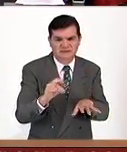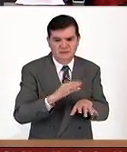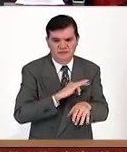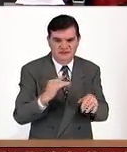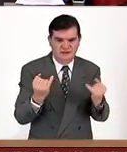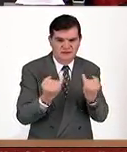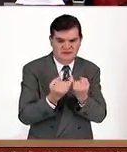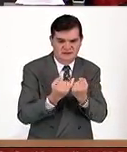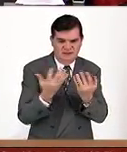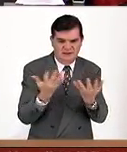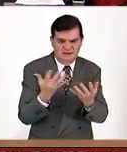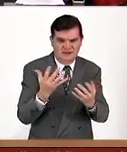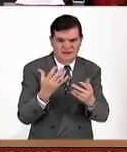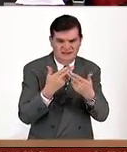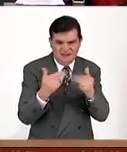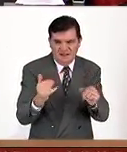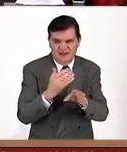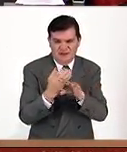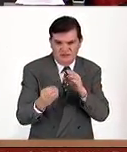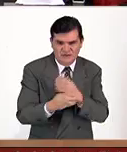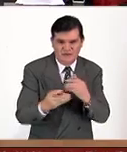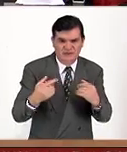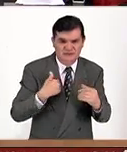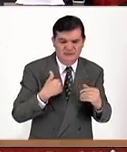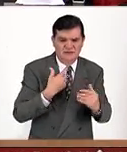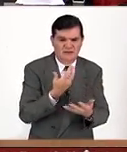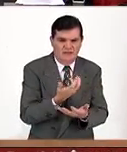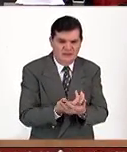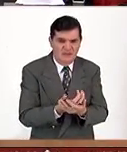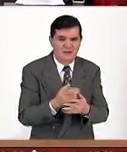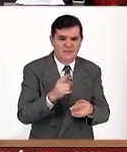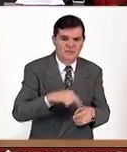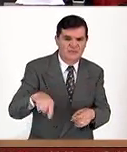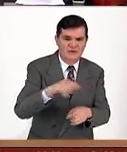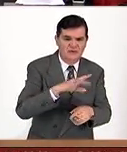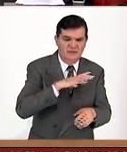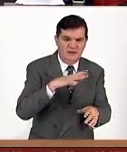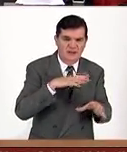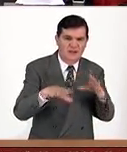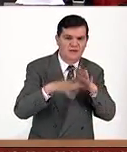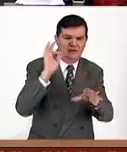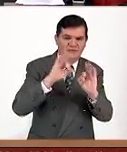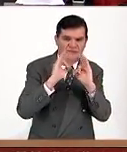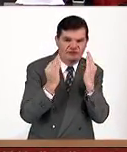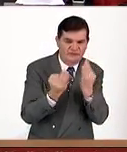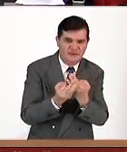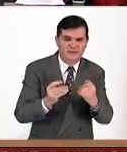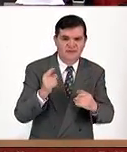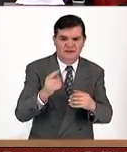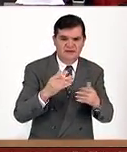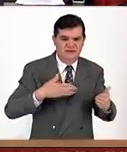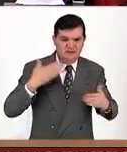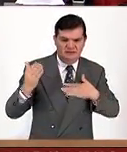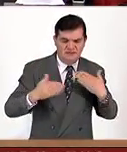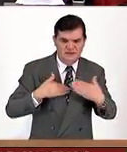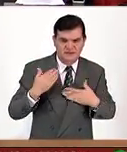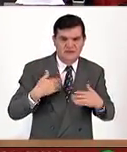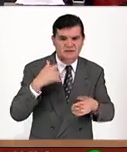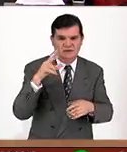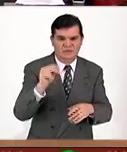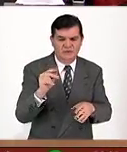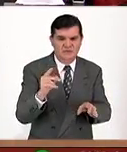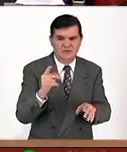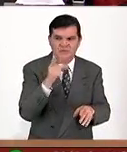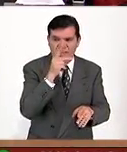puedan estar sin hacer nada, que puedan estar descansando, que puedan ellos encontrar formas de divertirse. No,